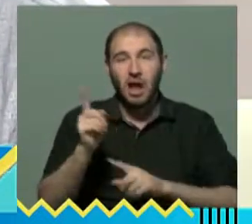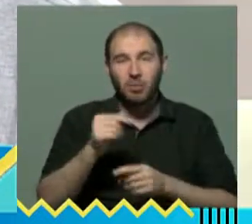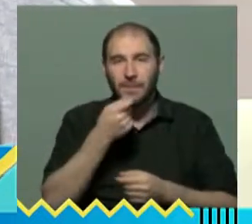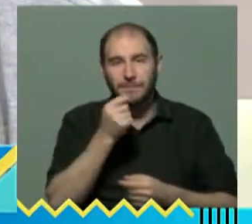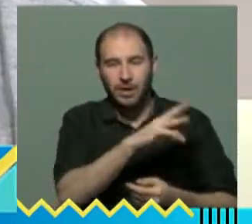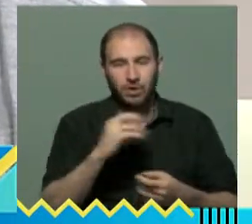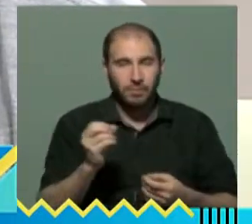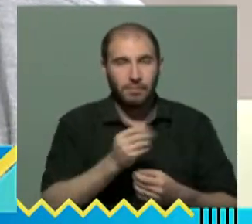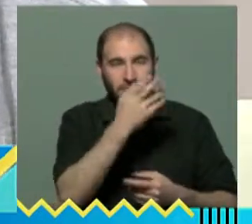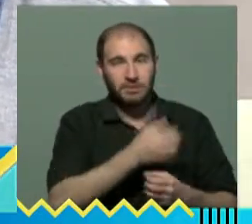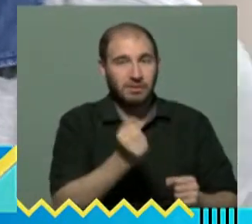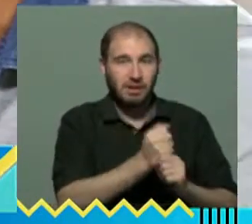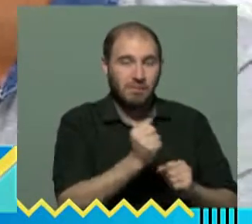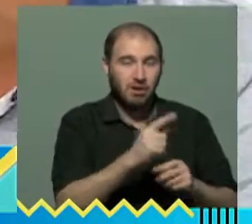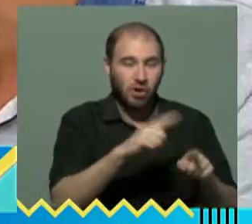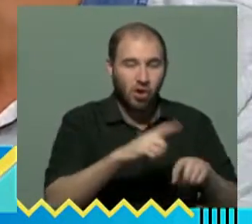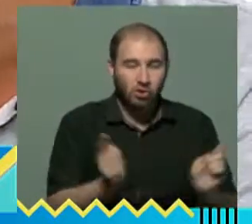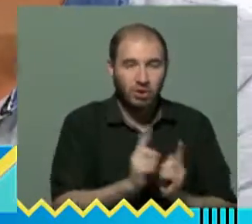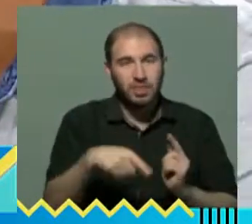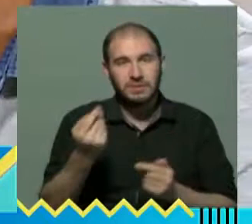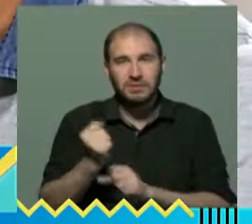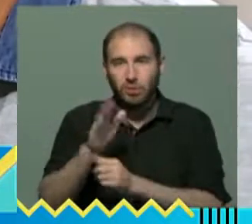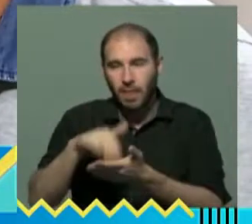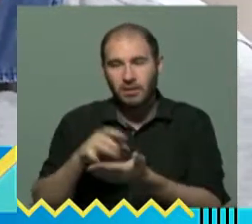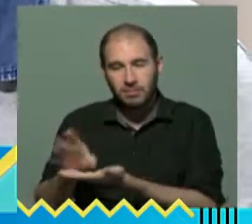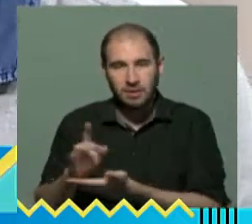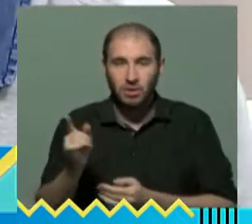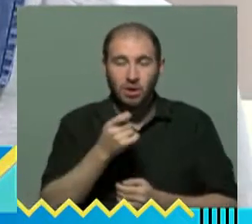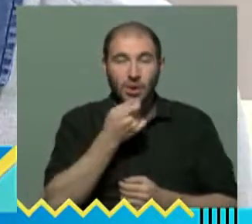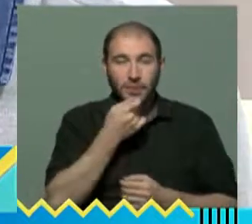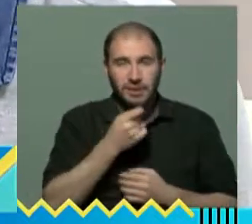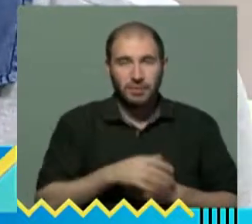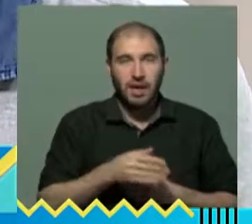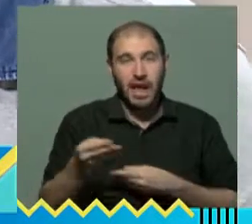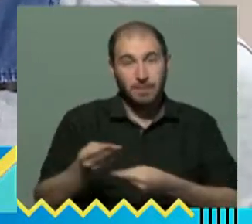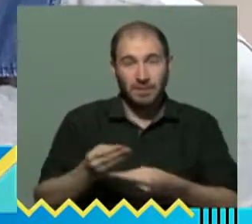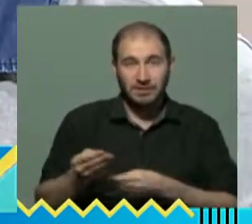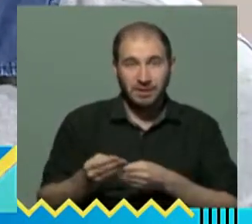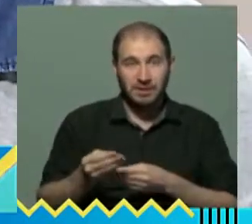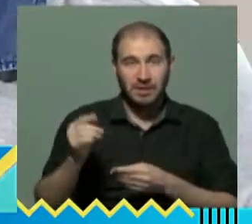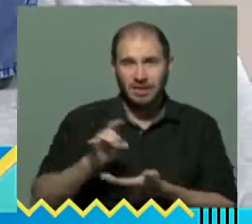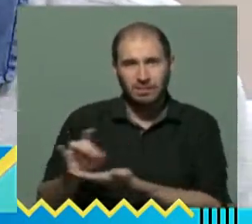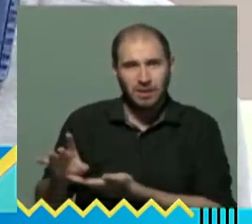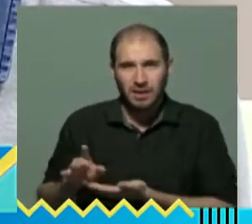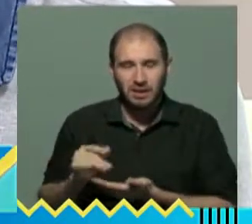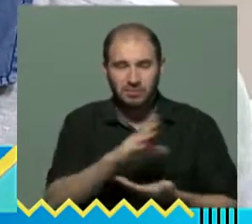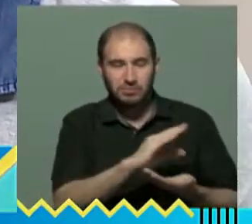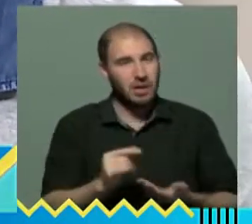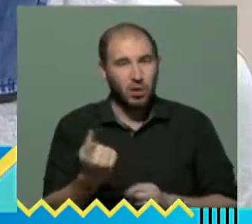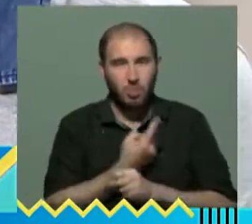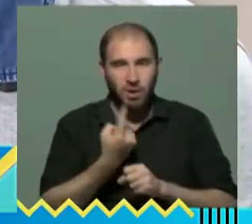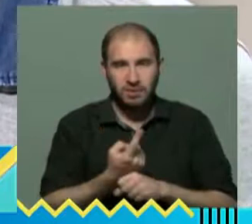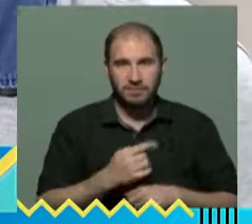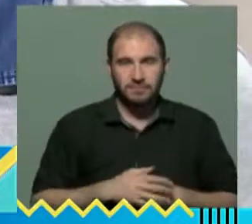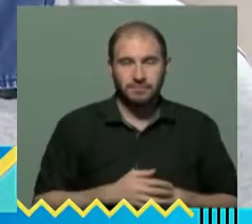tomar pasantes y despedir a un empleado en blanco, ¿no? Al contrario, si la empresa hace grandes despidos, no los puede tomar.